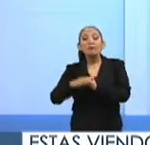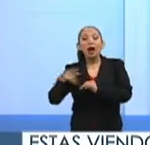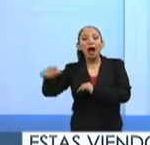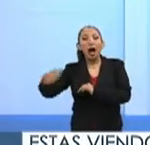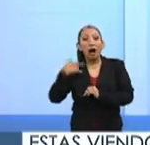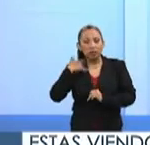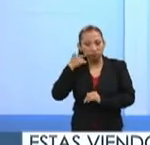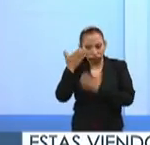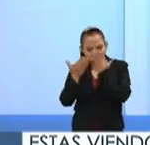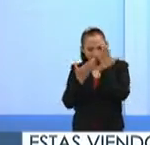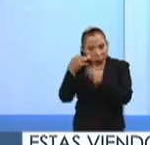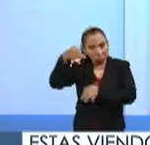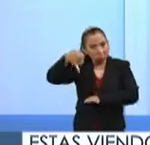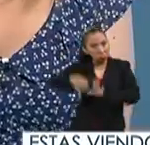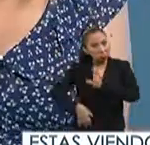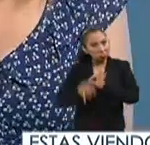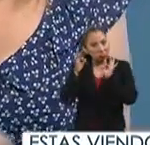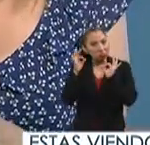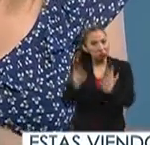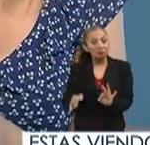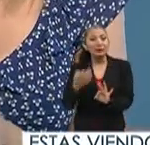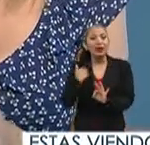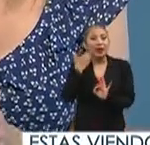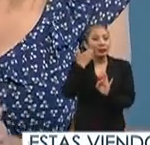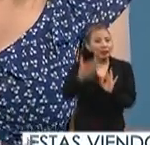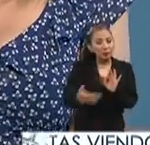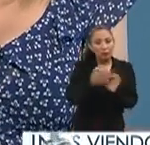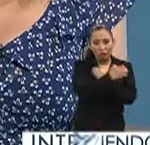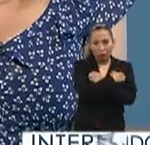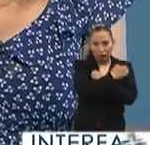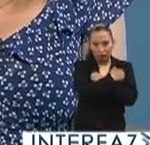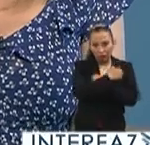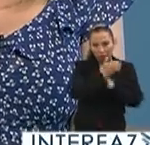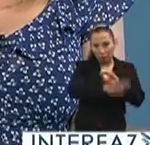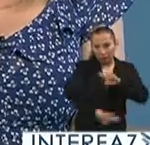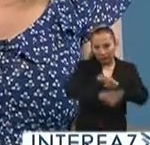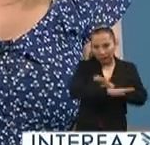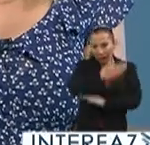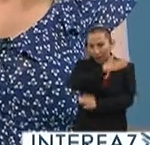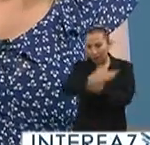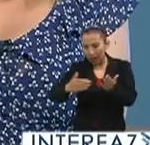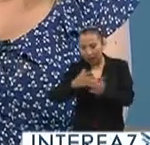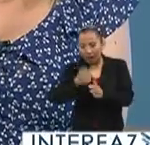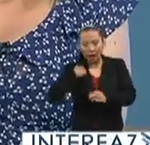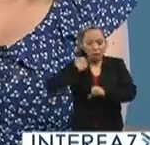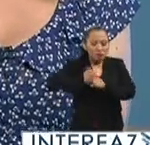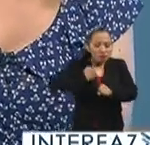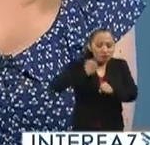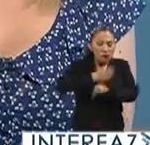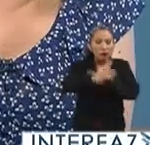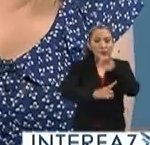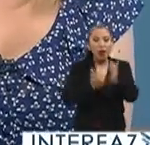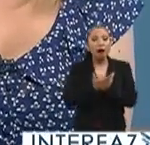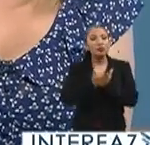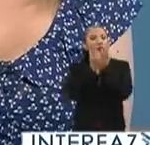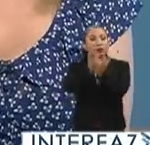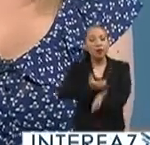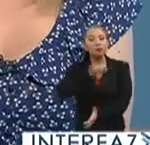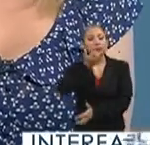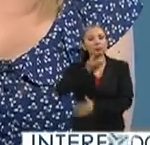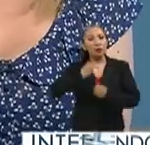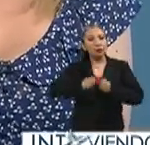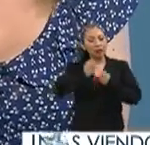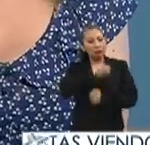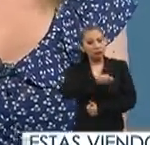del rendimiento académico. En las etapas de la educación básica y media, el practicar deporte contribuye a generar hábitos de